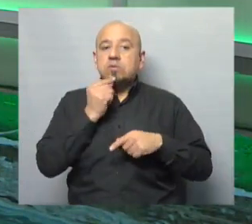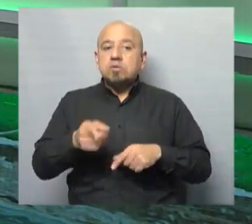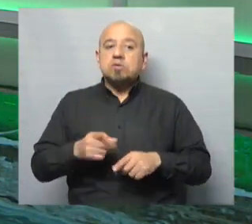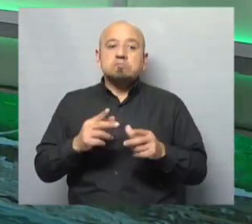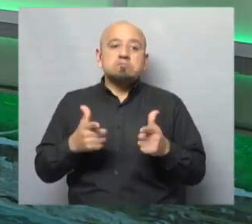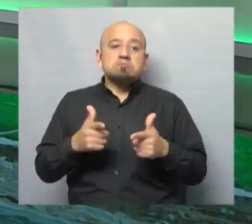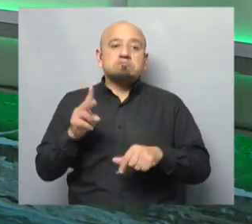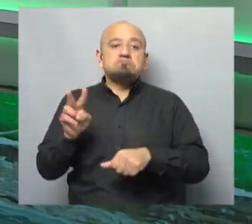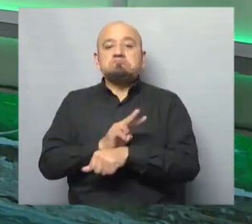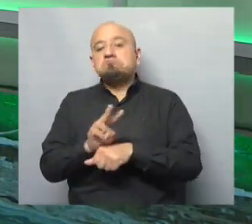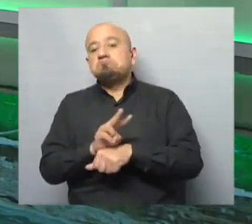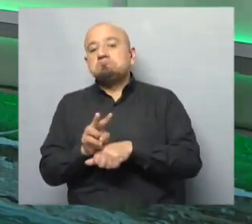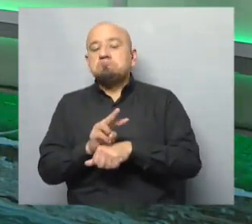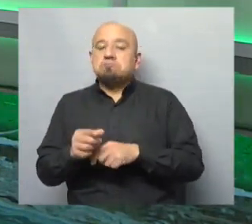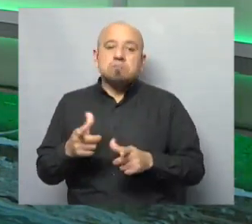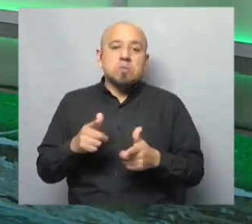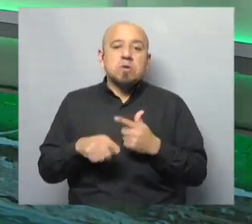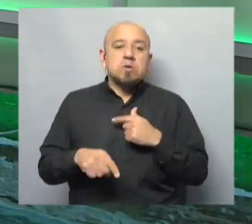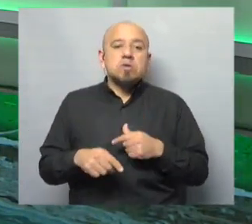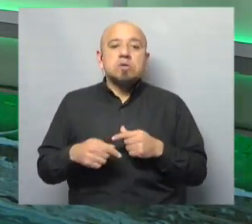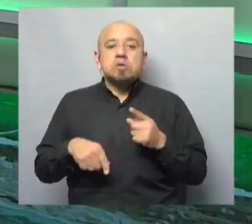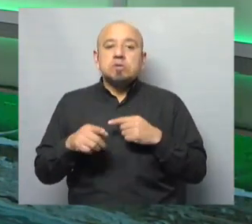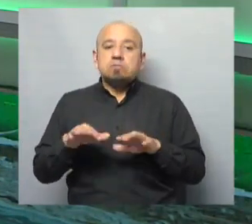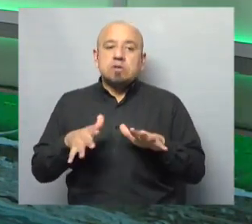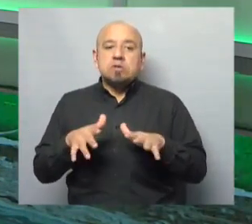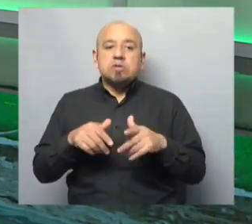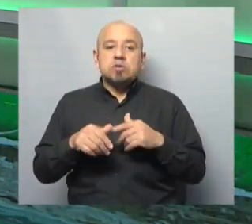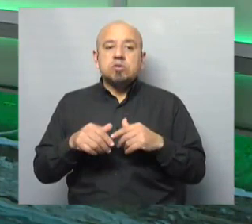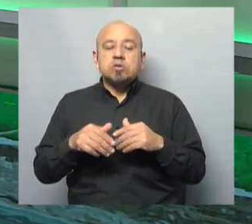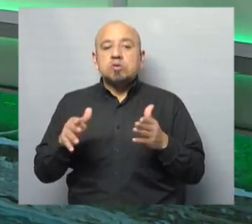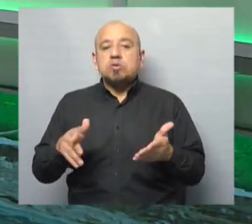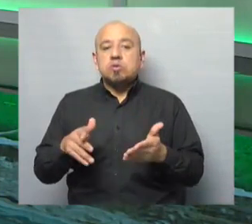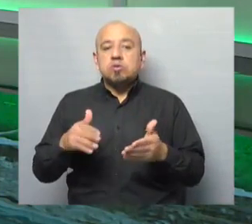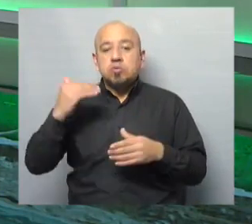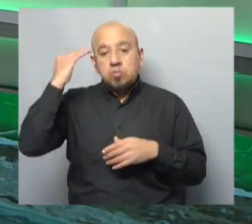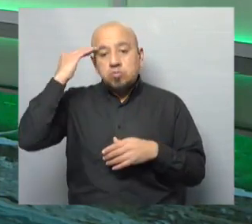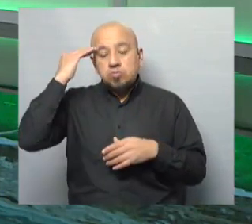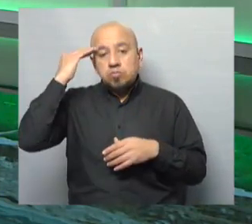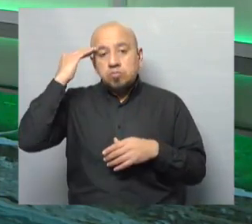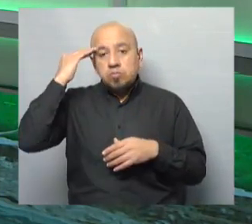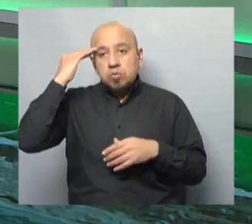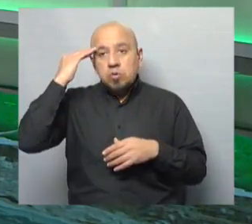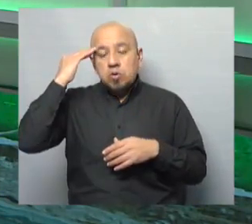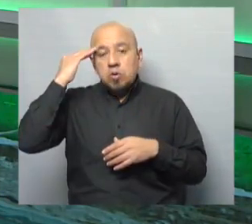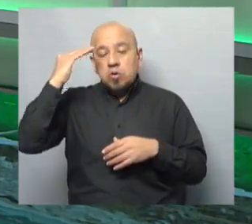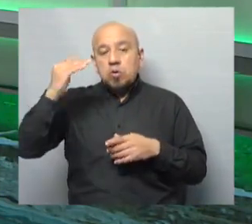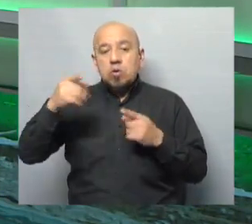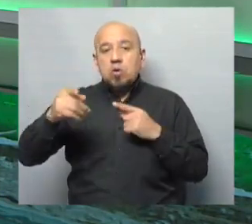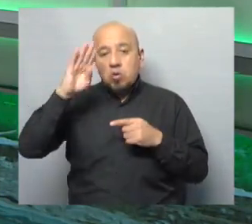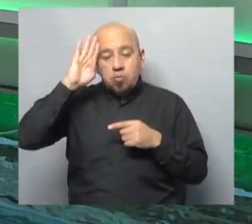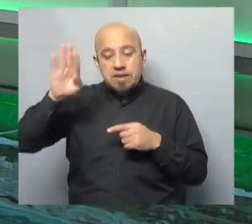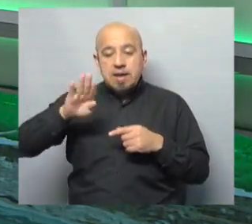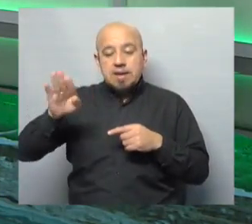zona recientemente hubo recordemos atentados similares contra el monumento en homenaje a julio castro que fue asesinado durante la dictadura